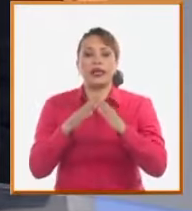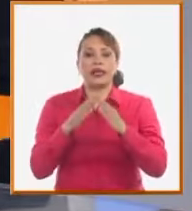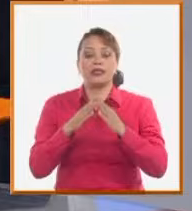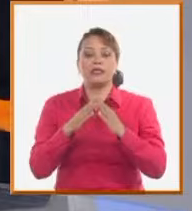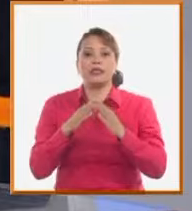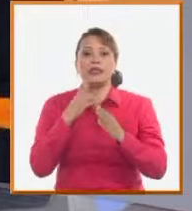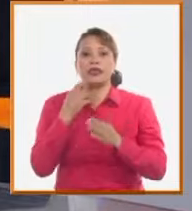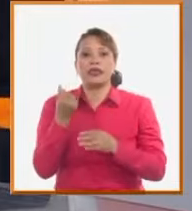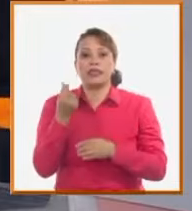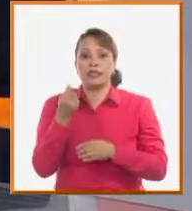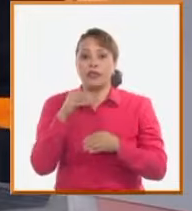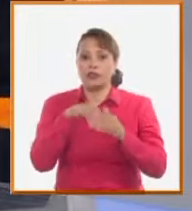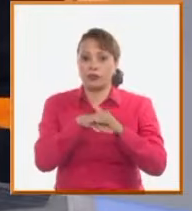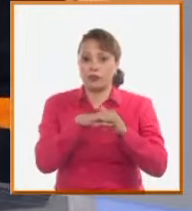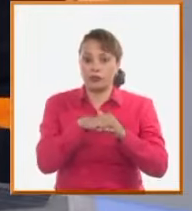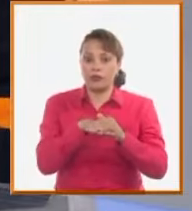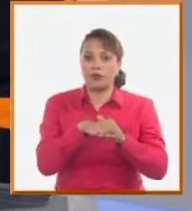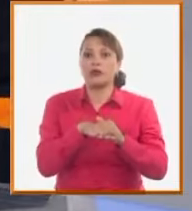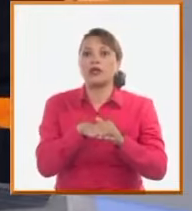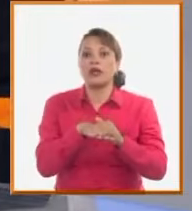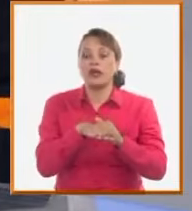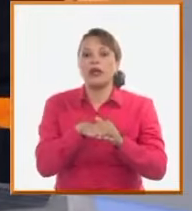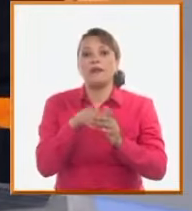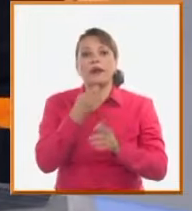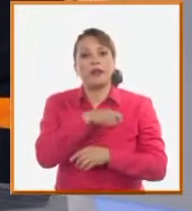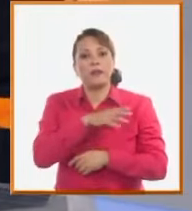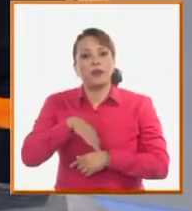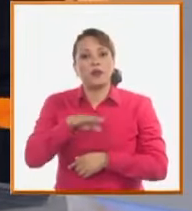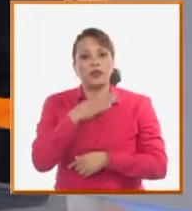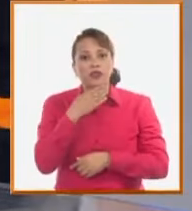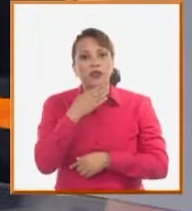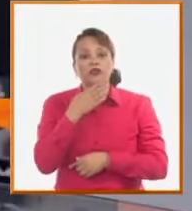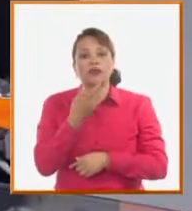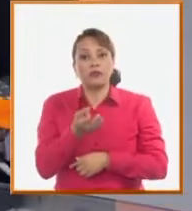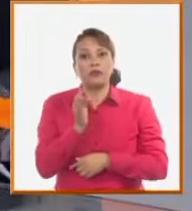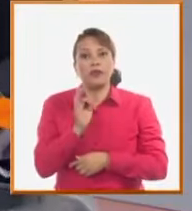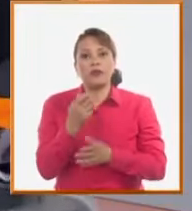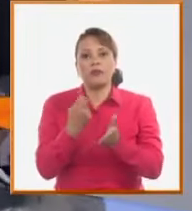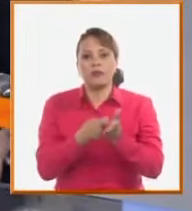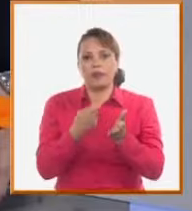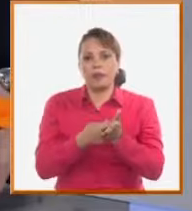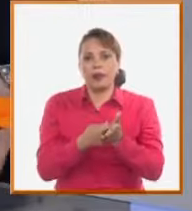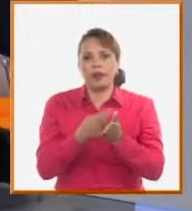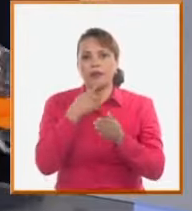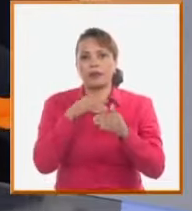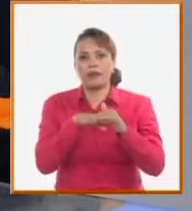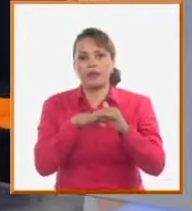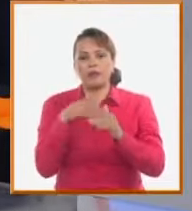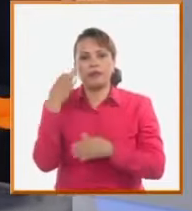hay en la población, e incluso en la población asegurada. Es importante